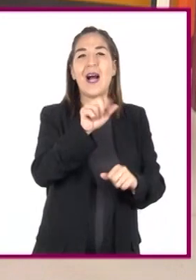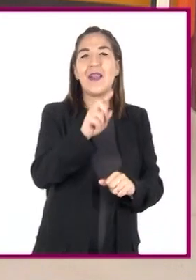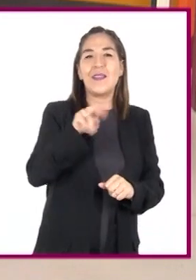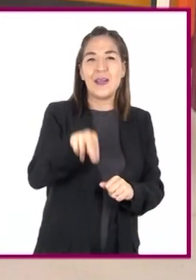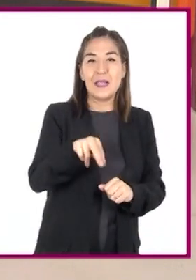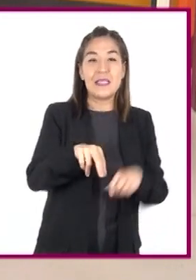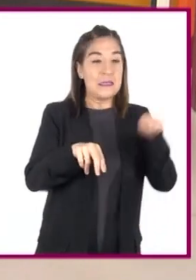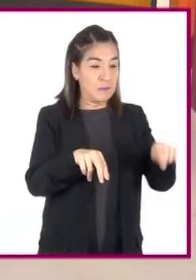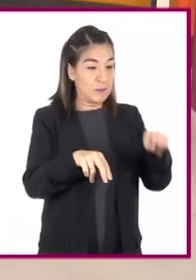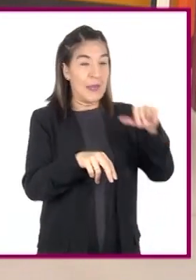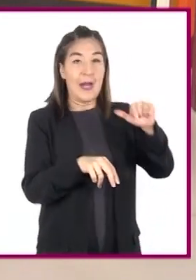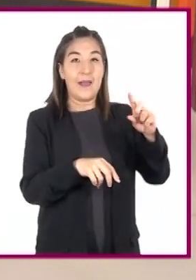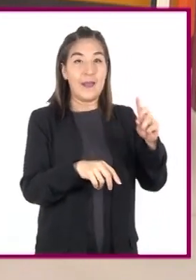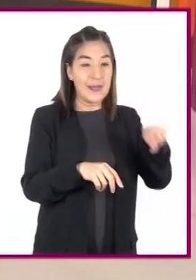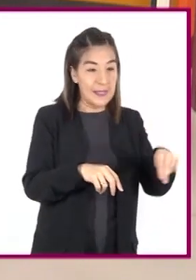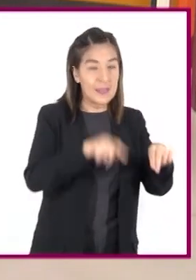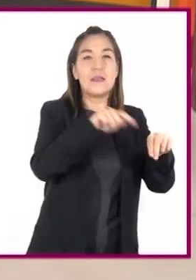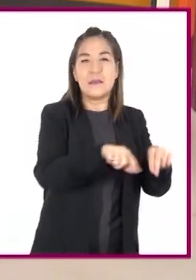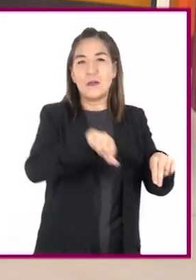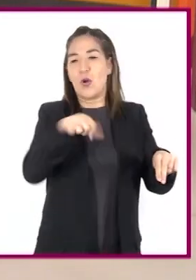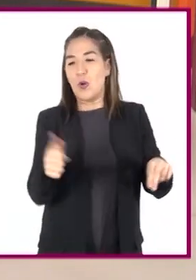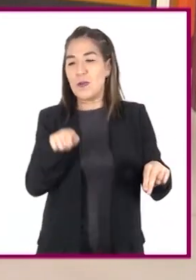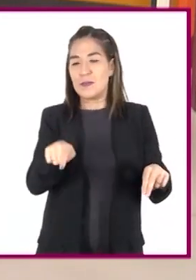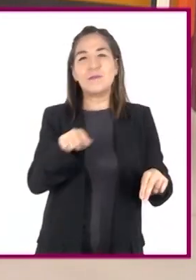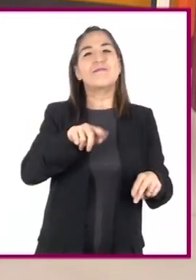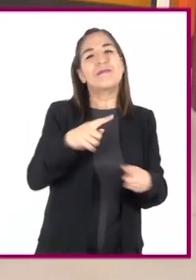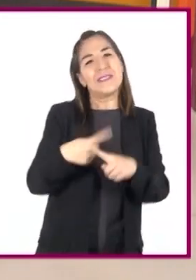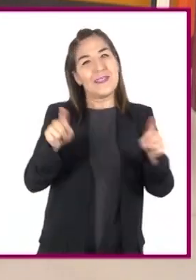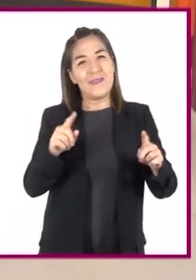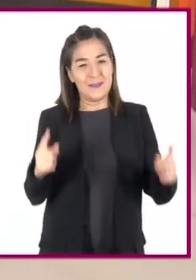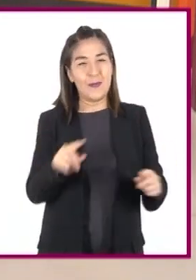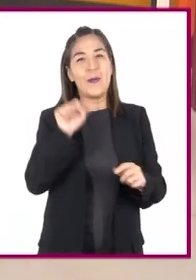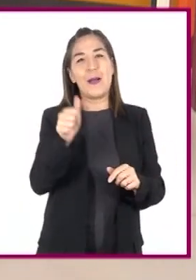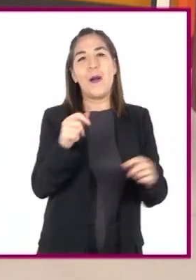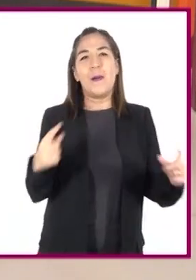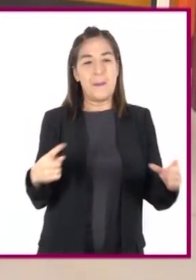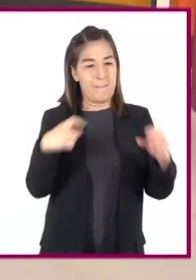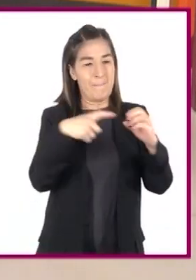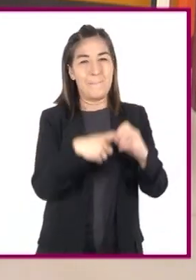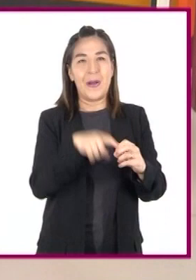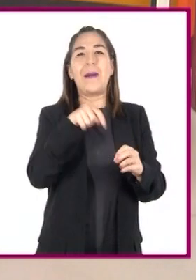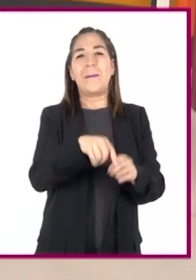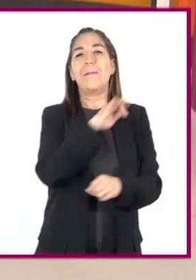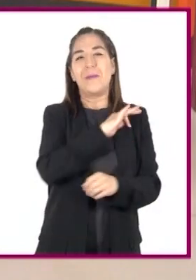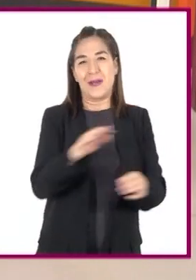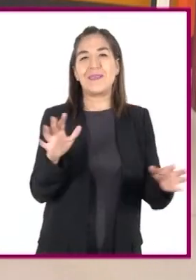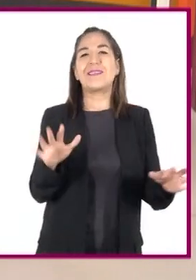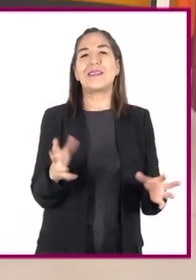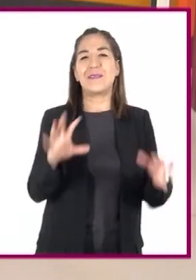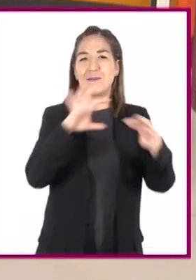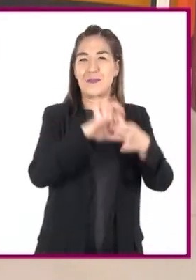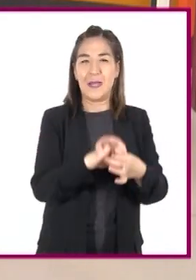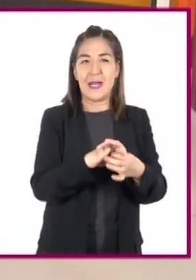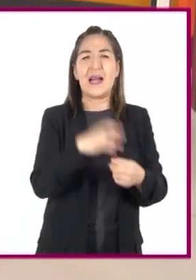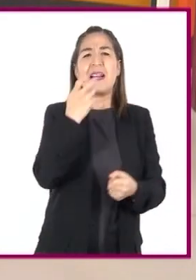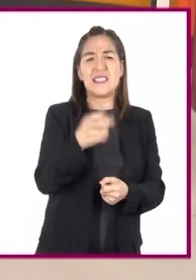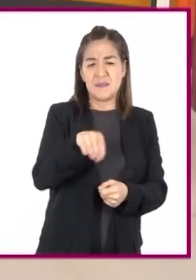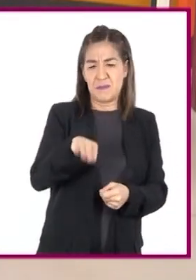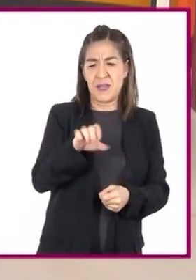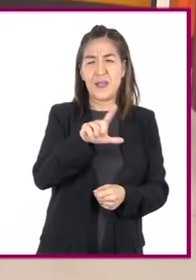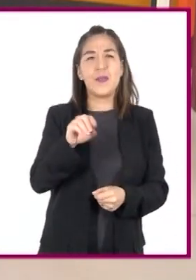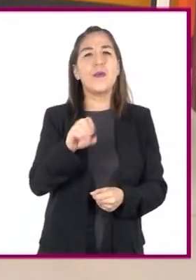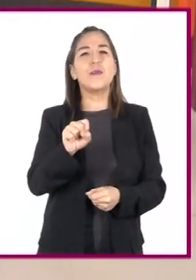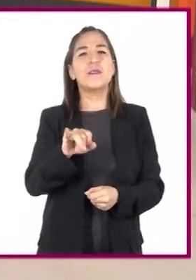con otra célula haploide del sexo opuesto de su misma especie. Por ello es que el proceso de meiosis